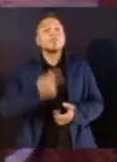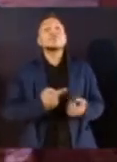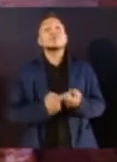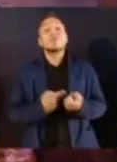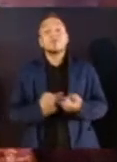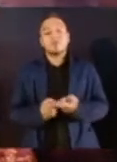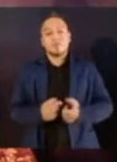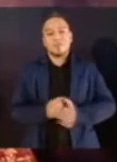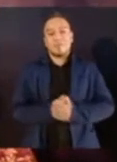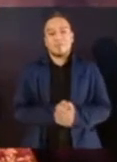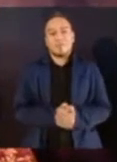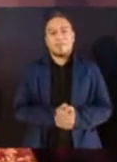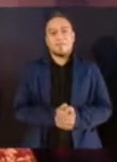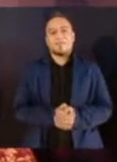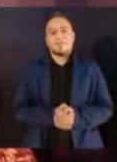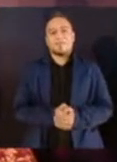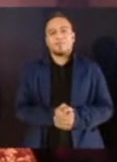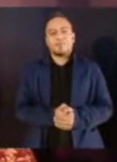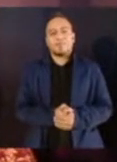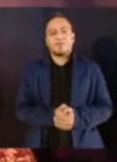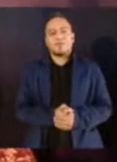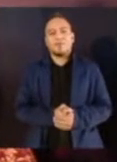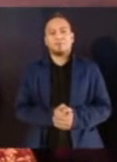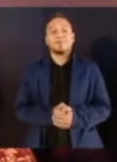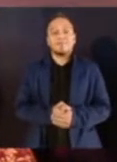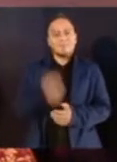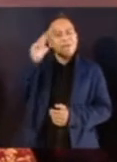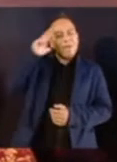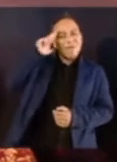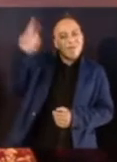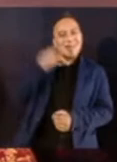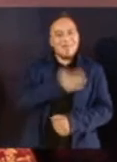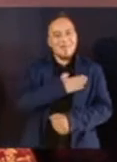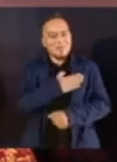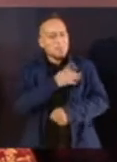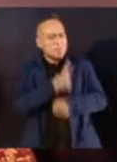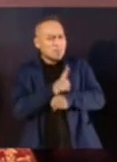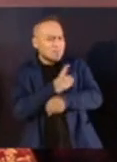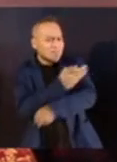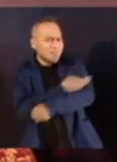pregunta. Gracias, Yuri. Muchas gracias. Hola, muy buenas tardes, días.